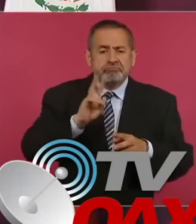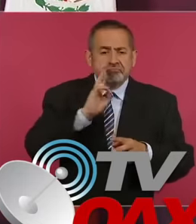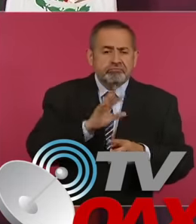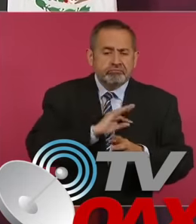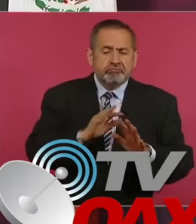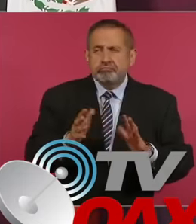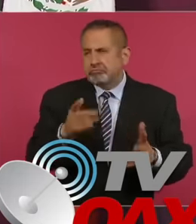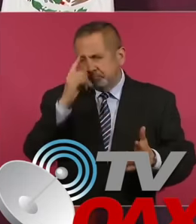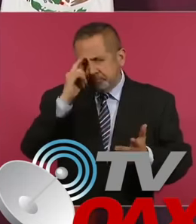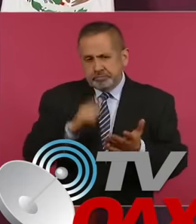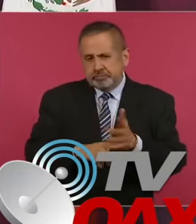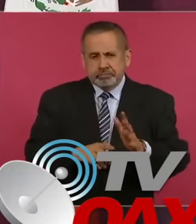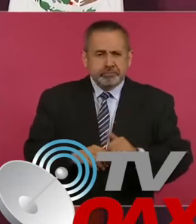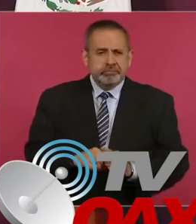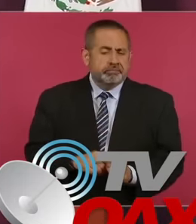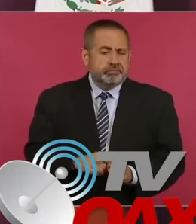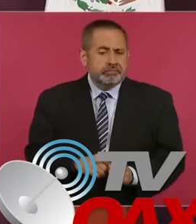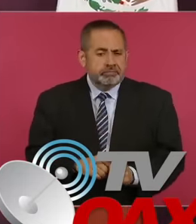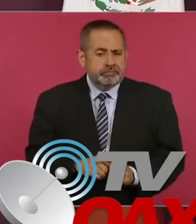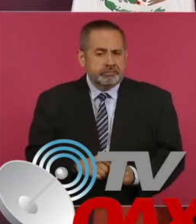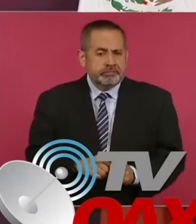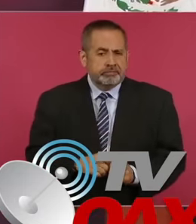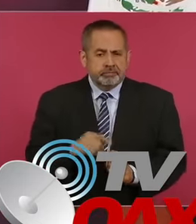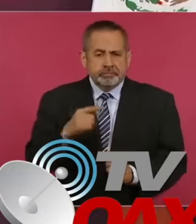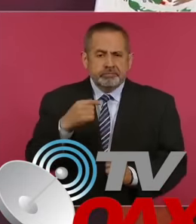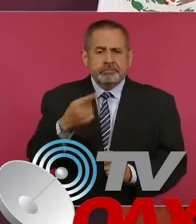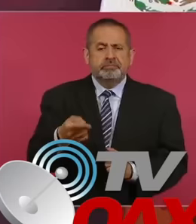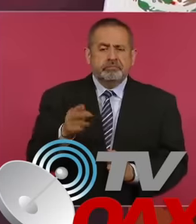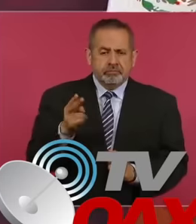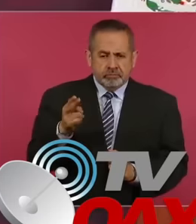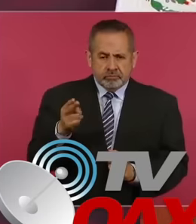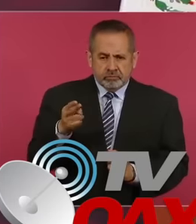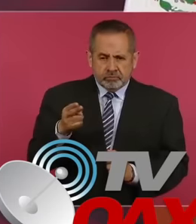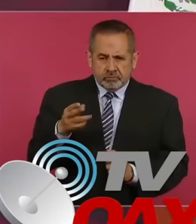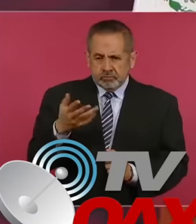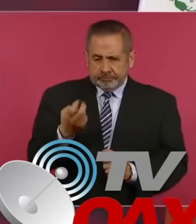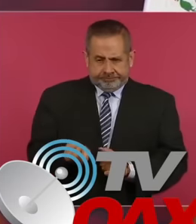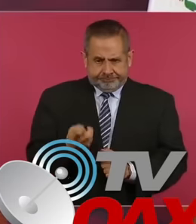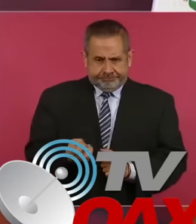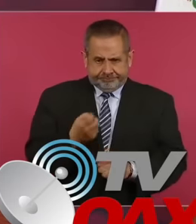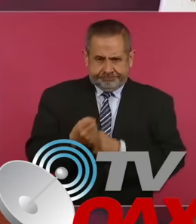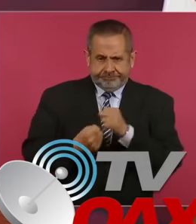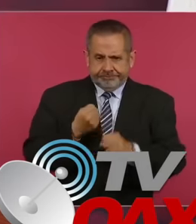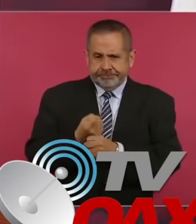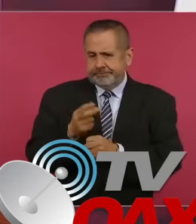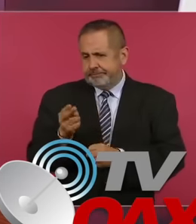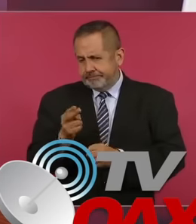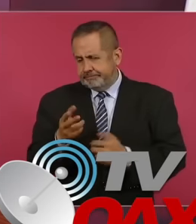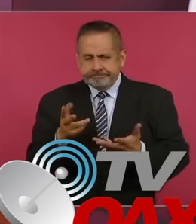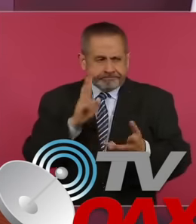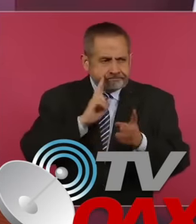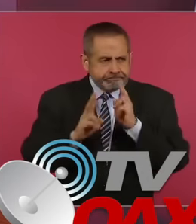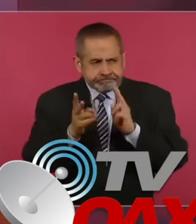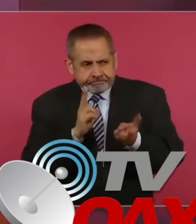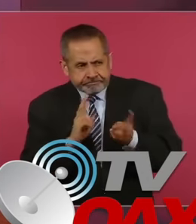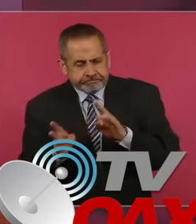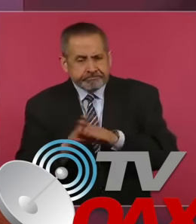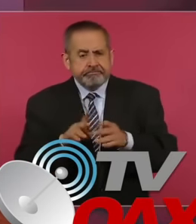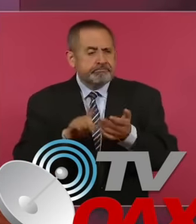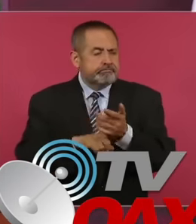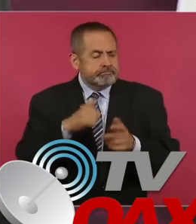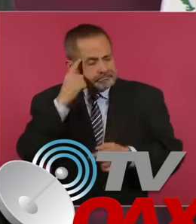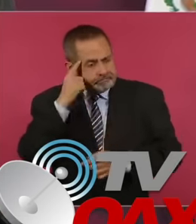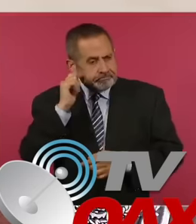a más tardar en el mes de noviembre de este año, ya